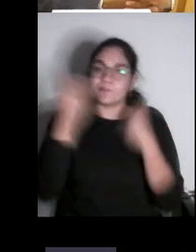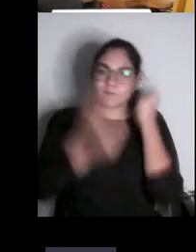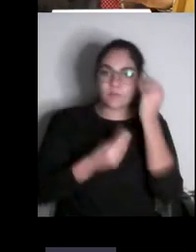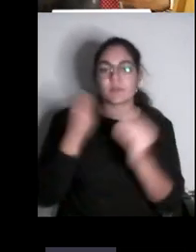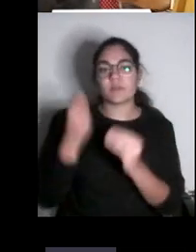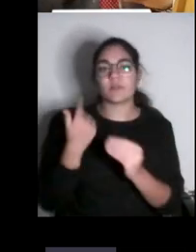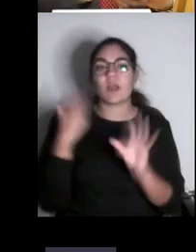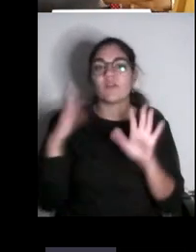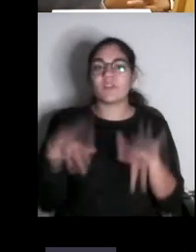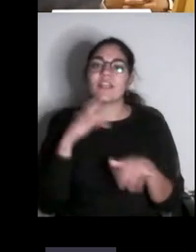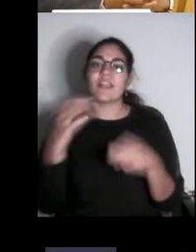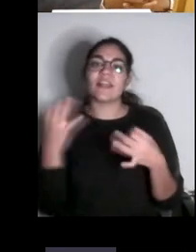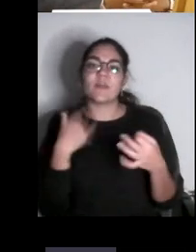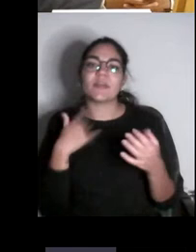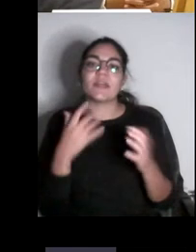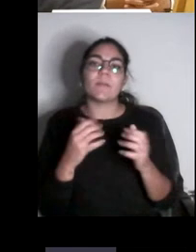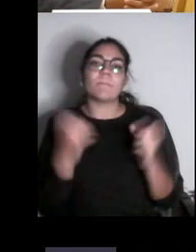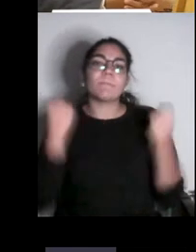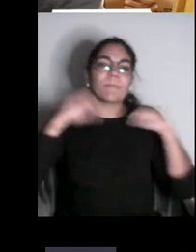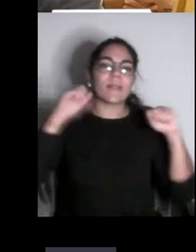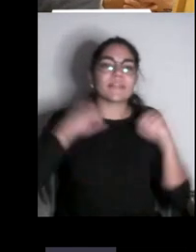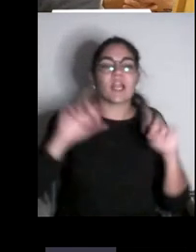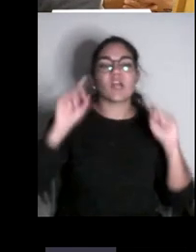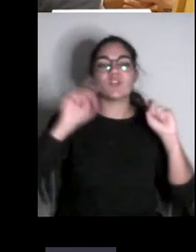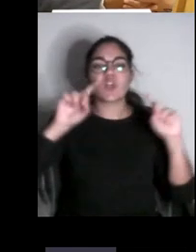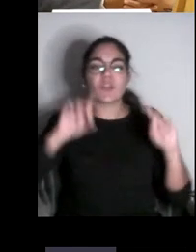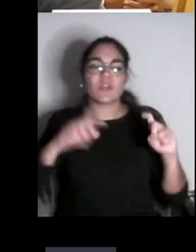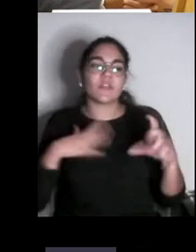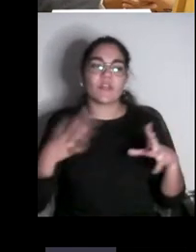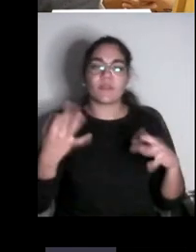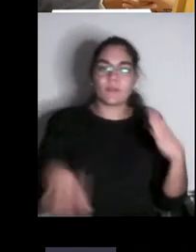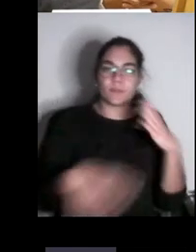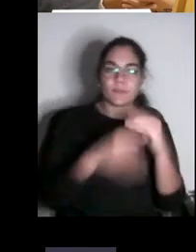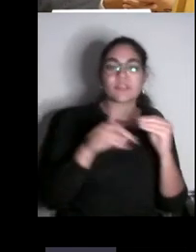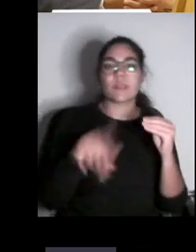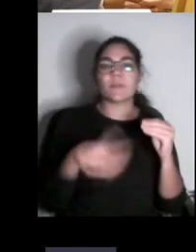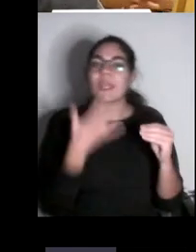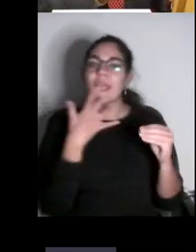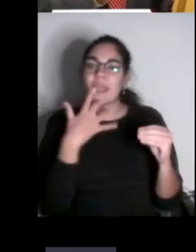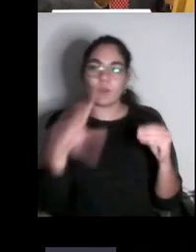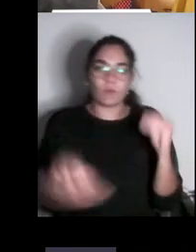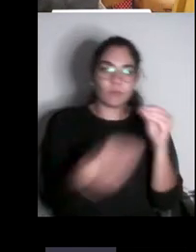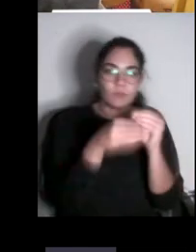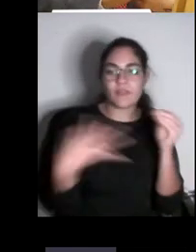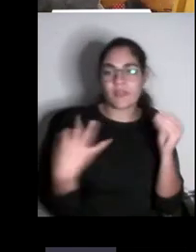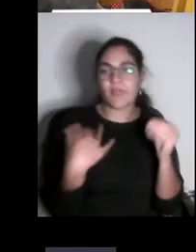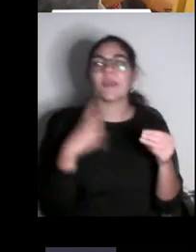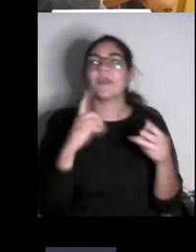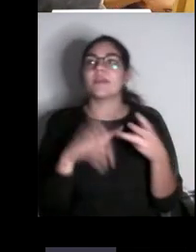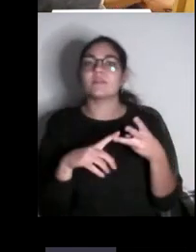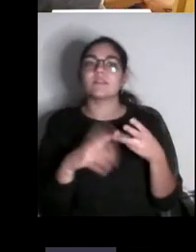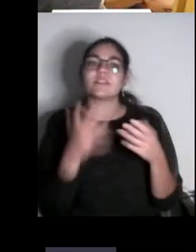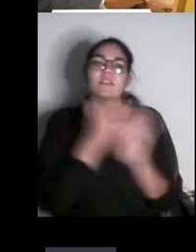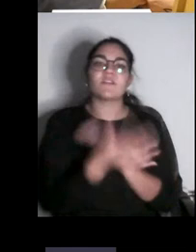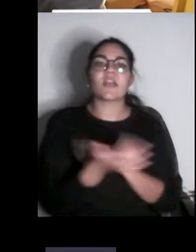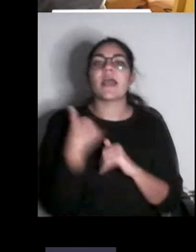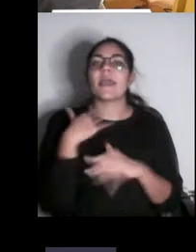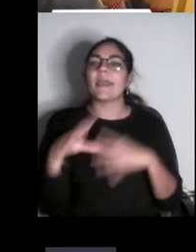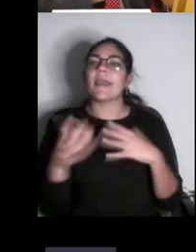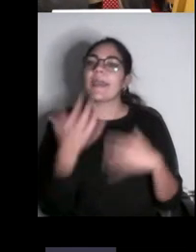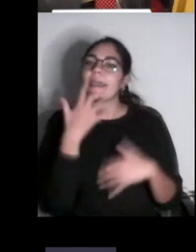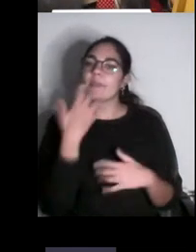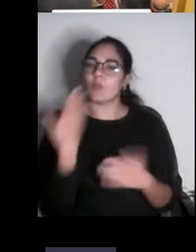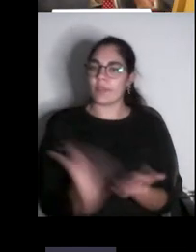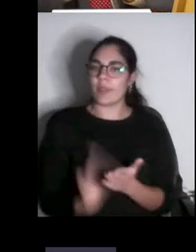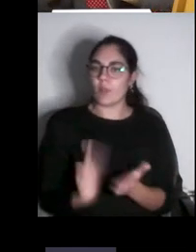tus prácticas docentes y tienes que mostrar tres ejemplos que tengan que muestren, por ejemplo, que demuestren cómo se traslada